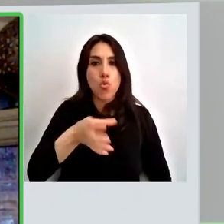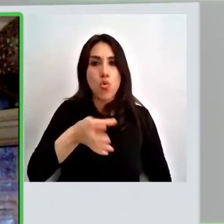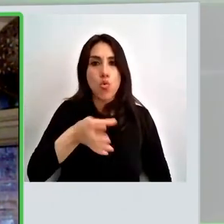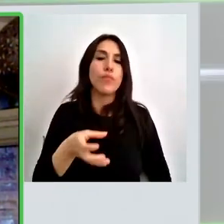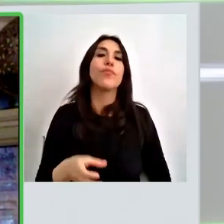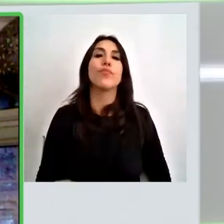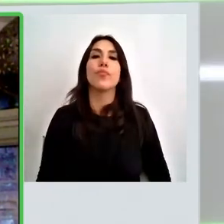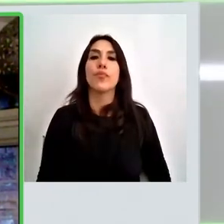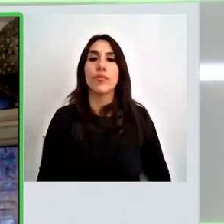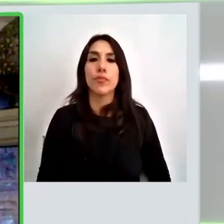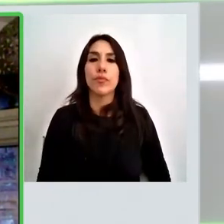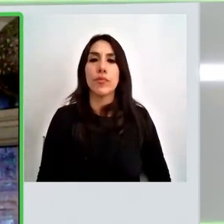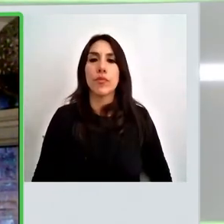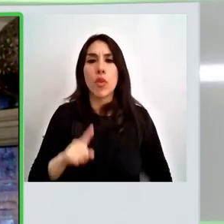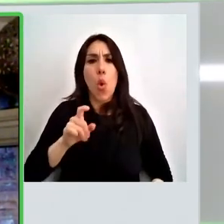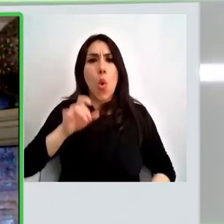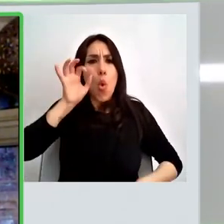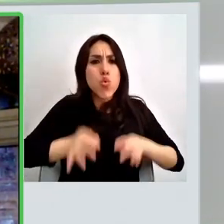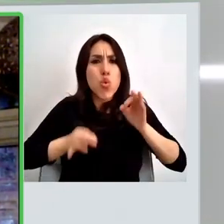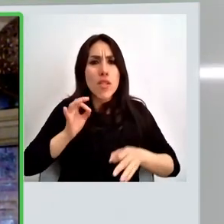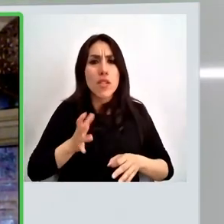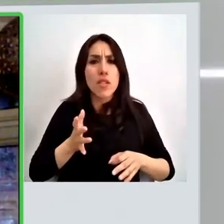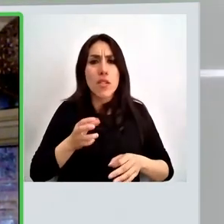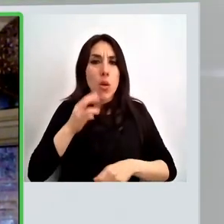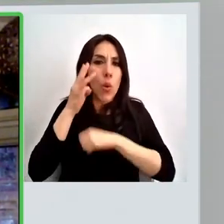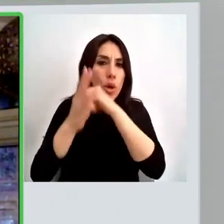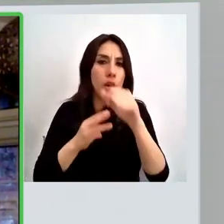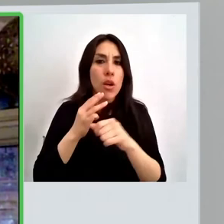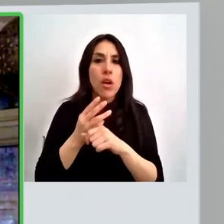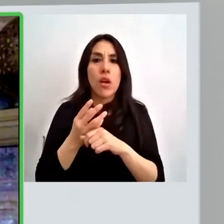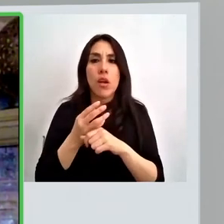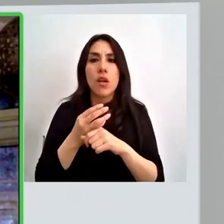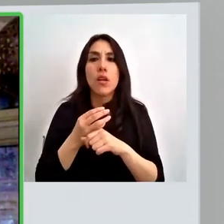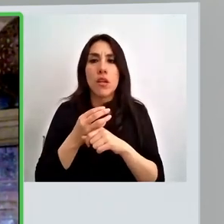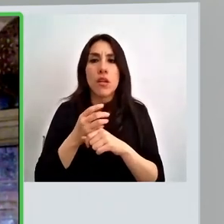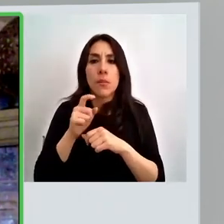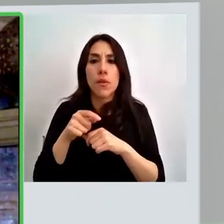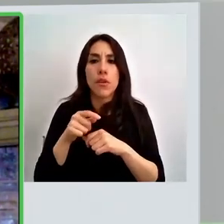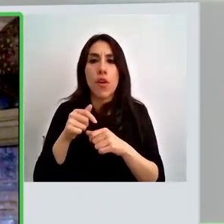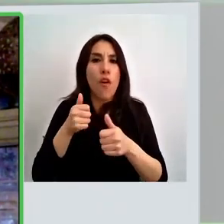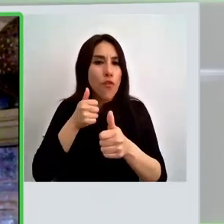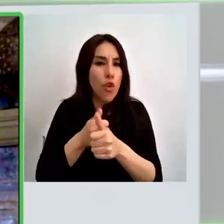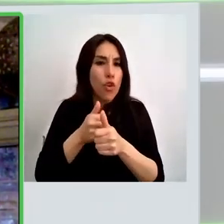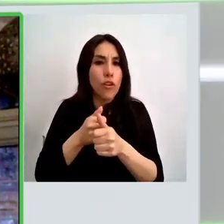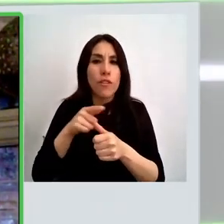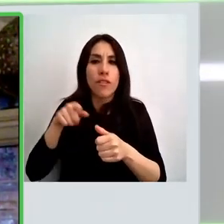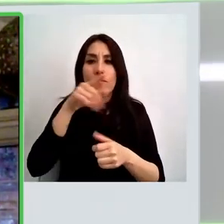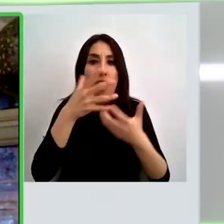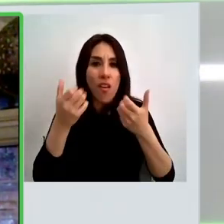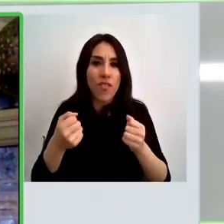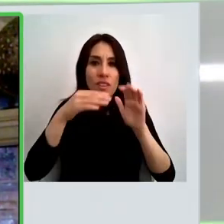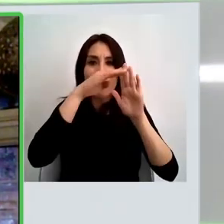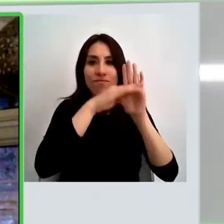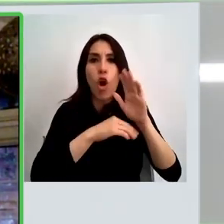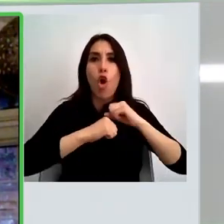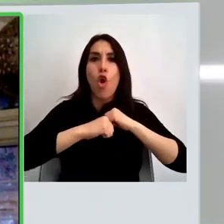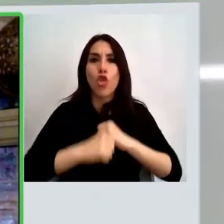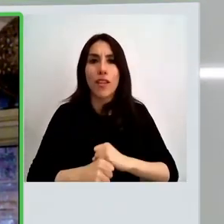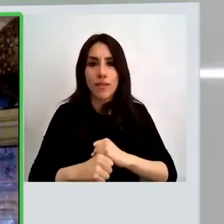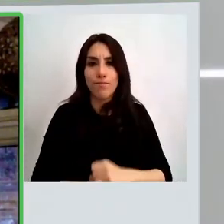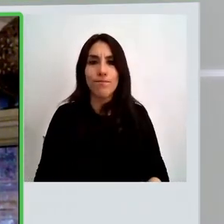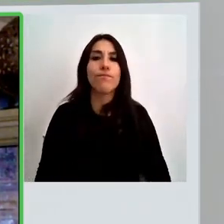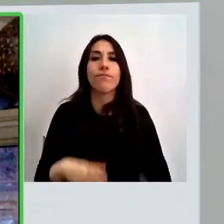introducidas y pasan leyes antidiscriminación después la segunda fase fase es